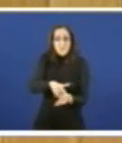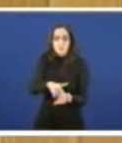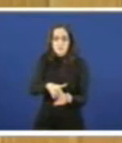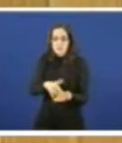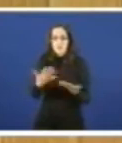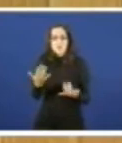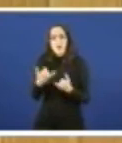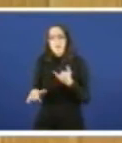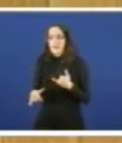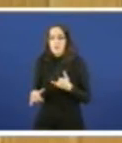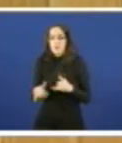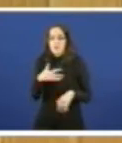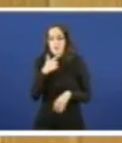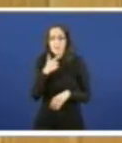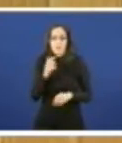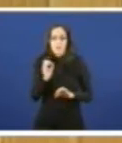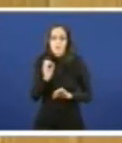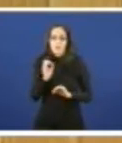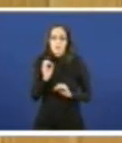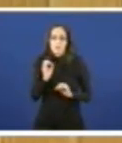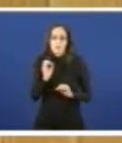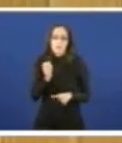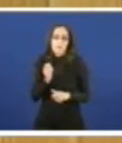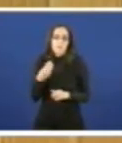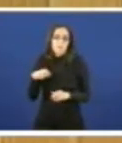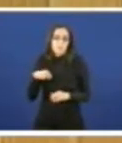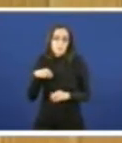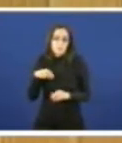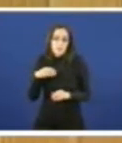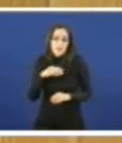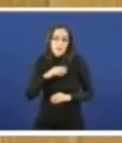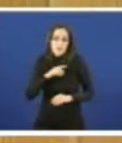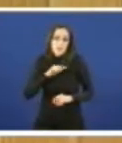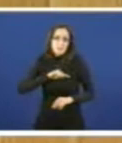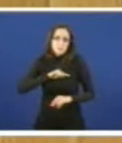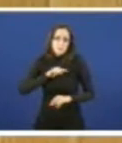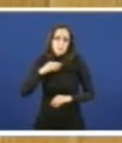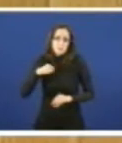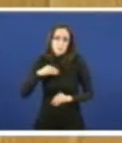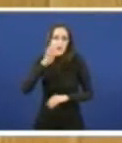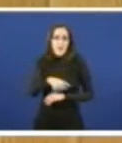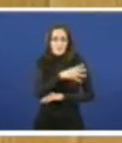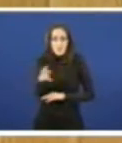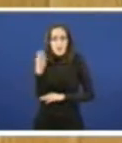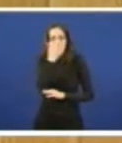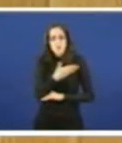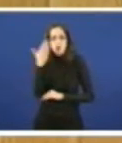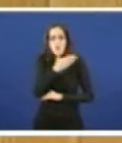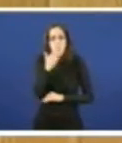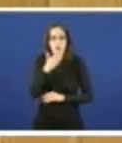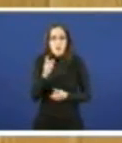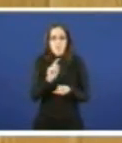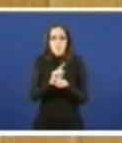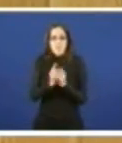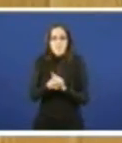facer, estamos cortando de raíz o espírito que preside a instauración no calendario escolar de estas